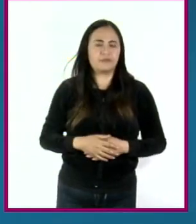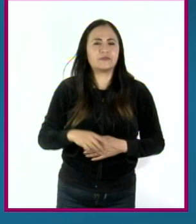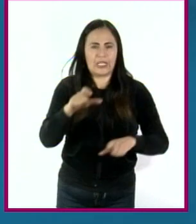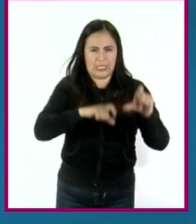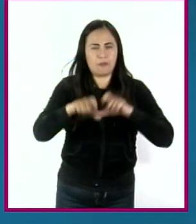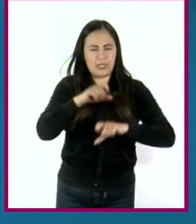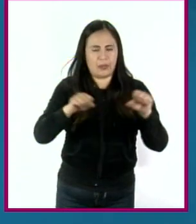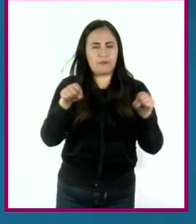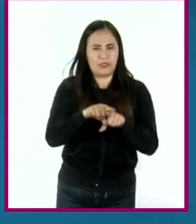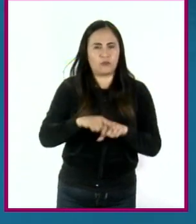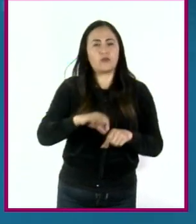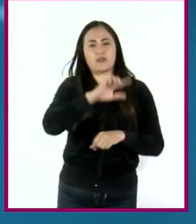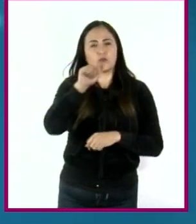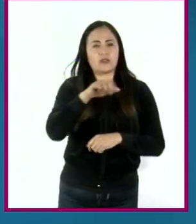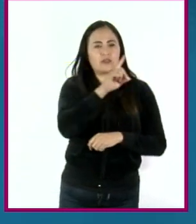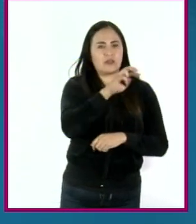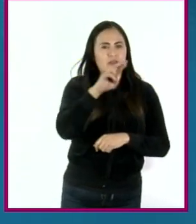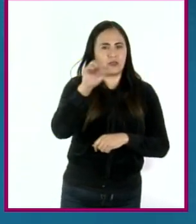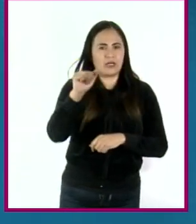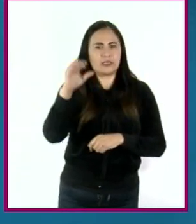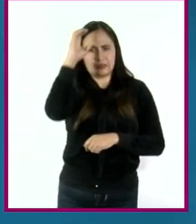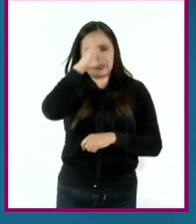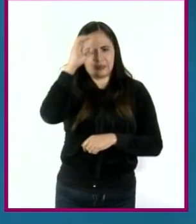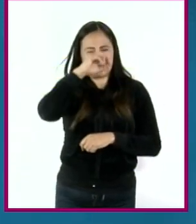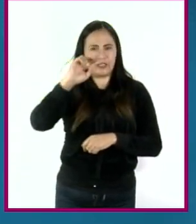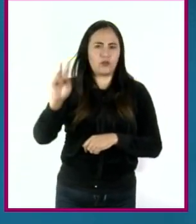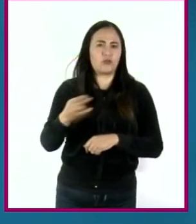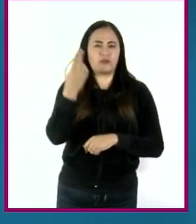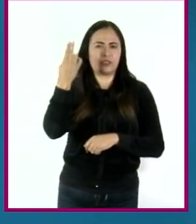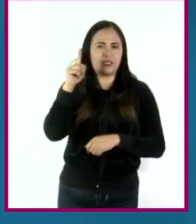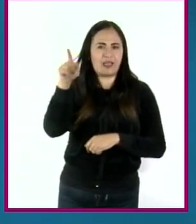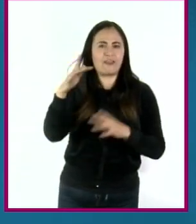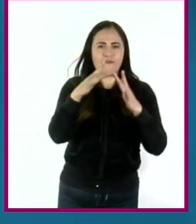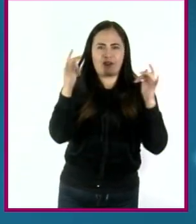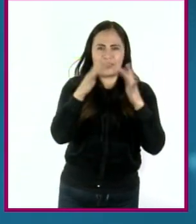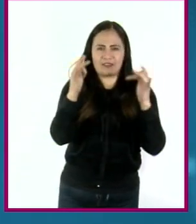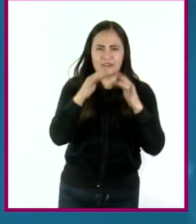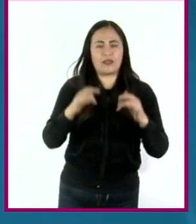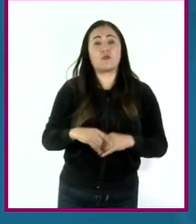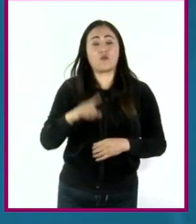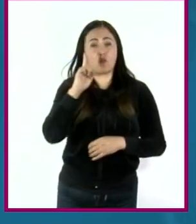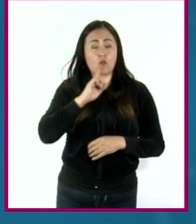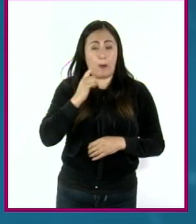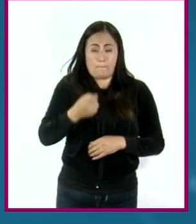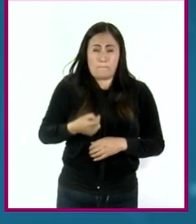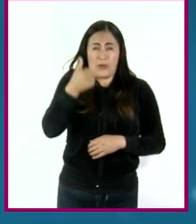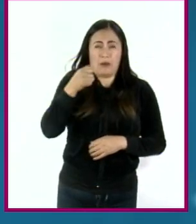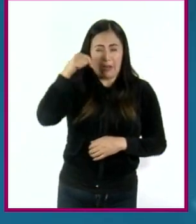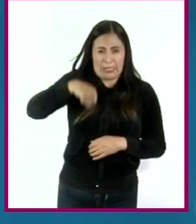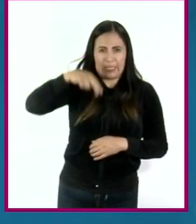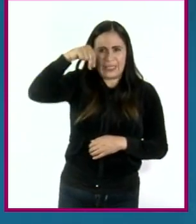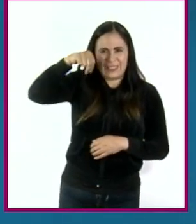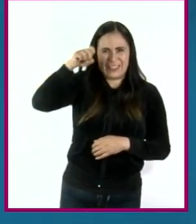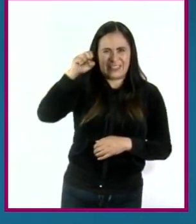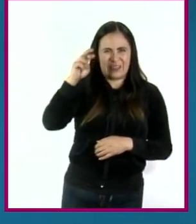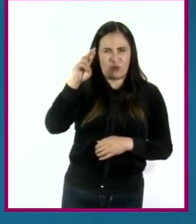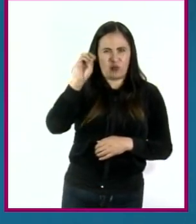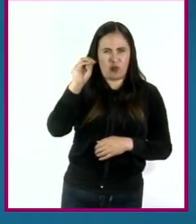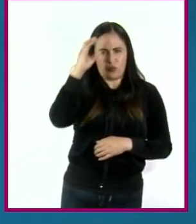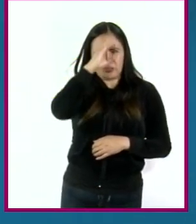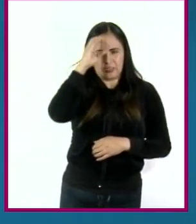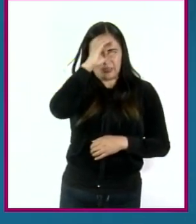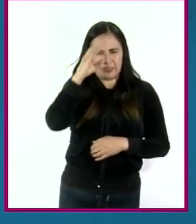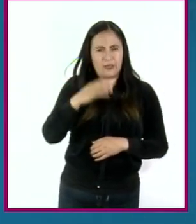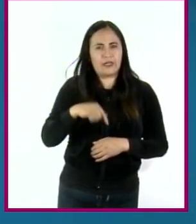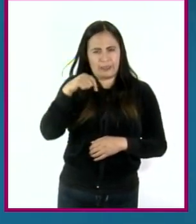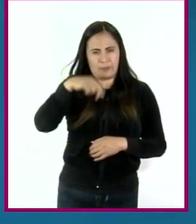el doctorado en ciencias en la Universidad de Estrasburgo, Francia. Es pionera de la neurociencia en México. Actualmente es investigadora